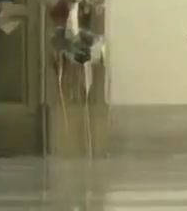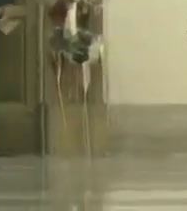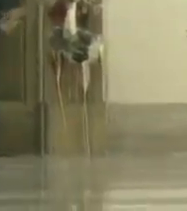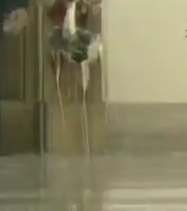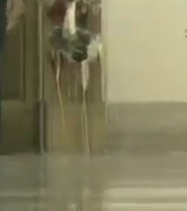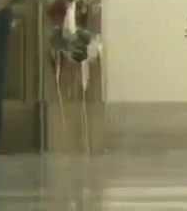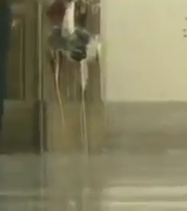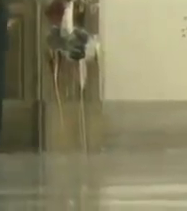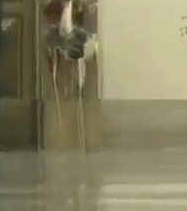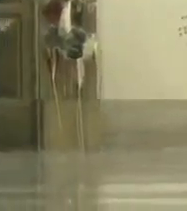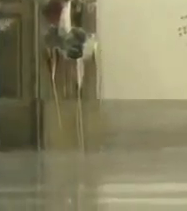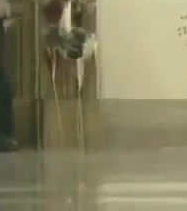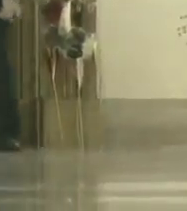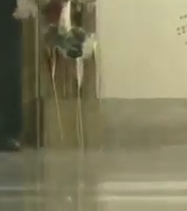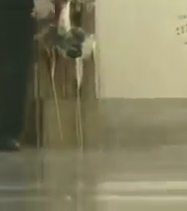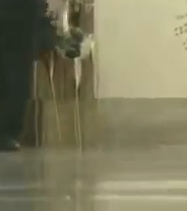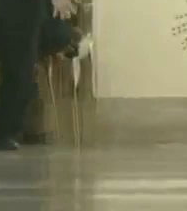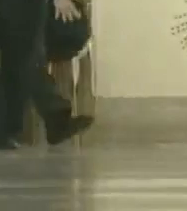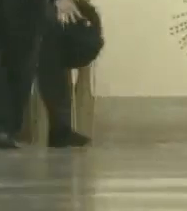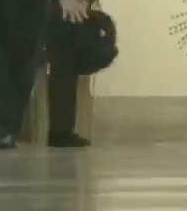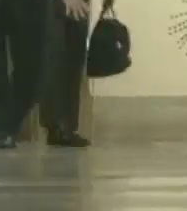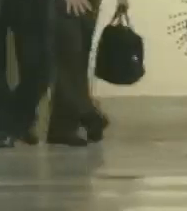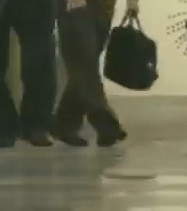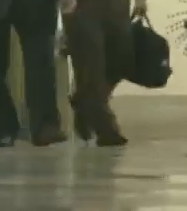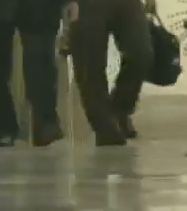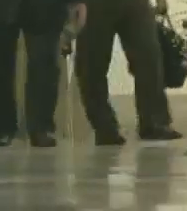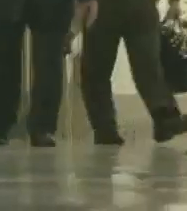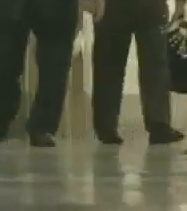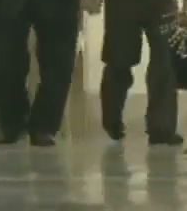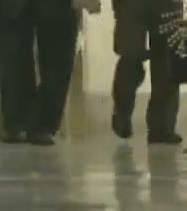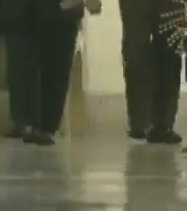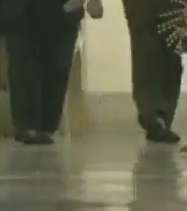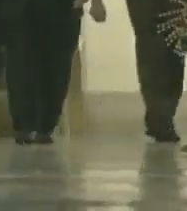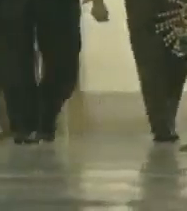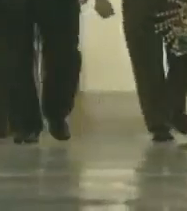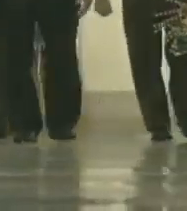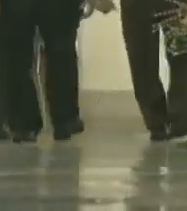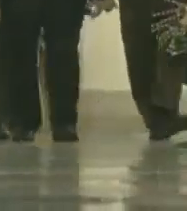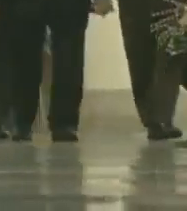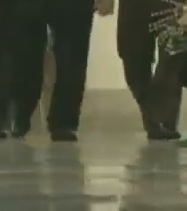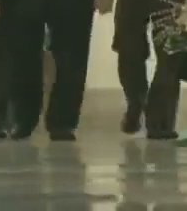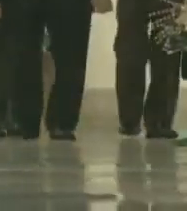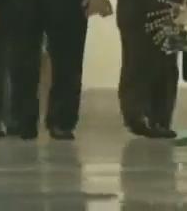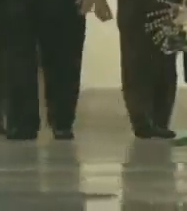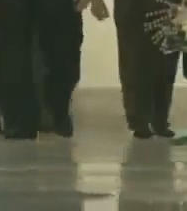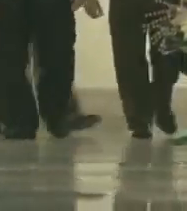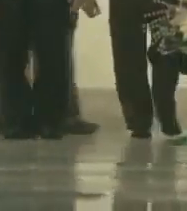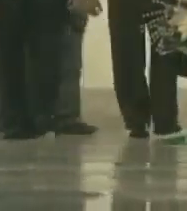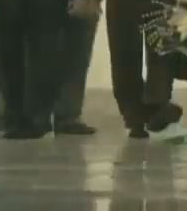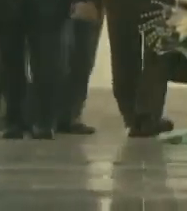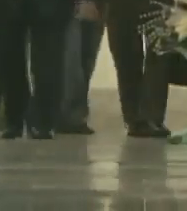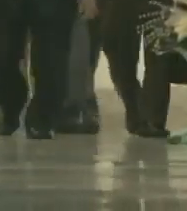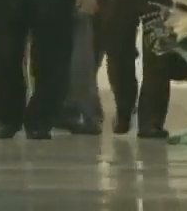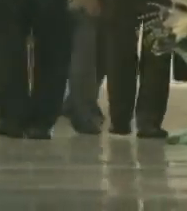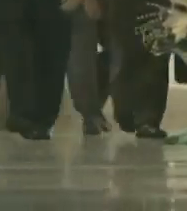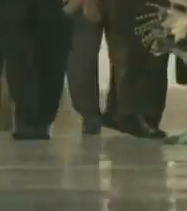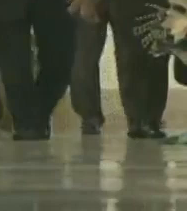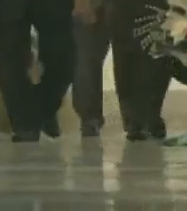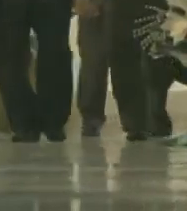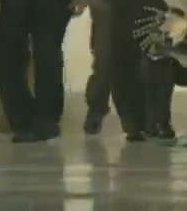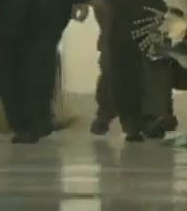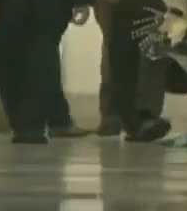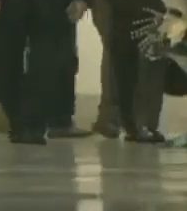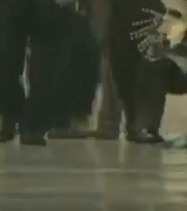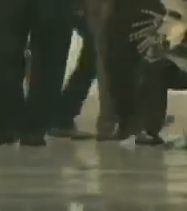han recibido en el Palacio de Miraflores al viceprimer ministro de la República de Cuba, Ricardo Cabrizas Ruiz, y copresidente de la